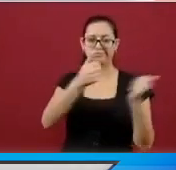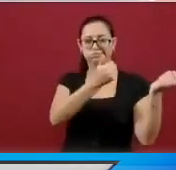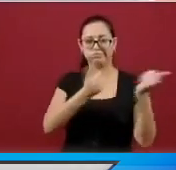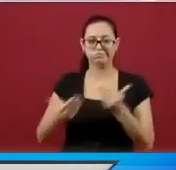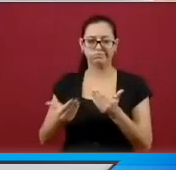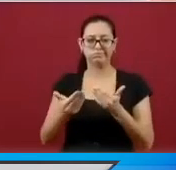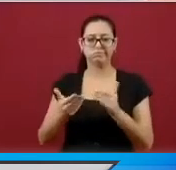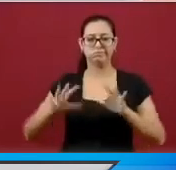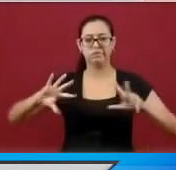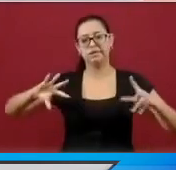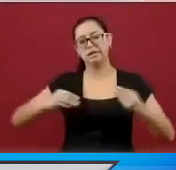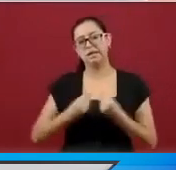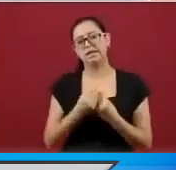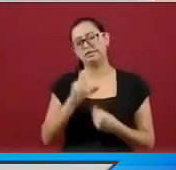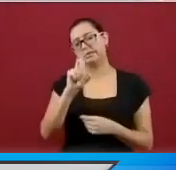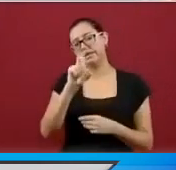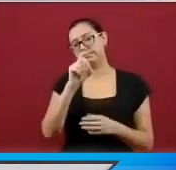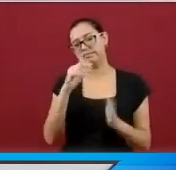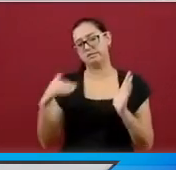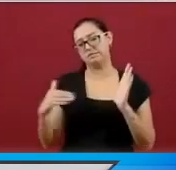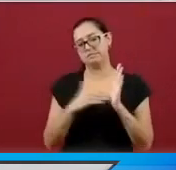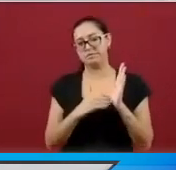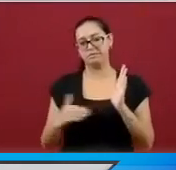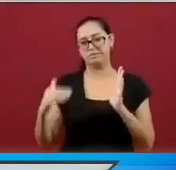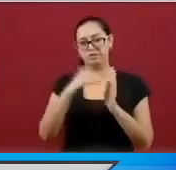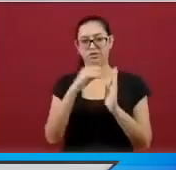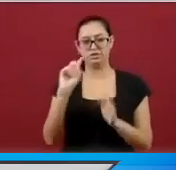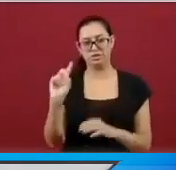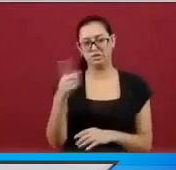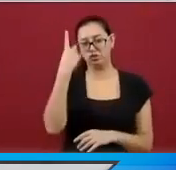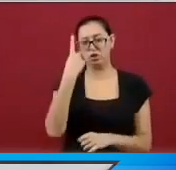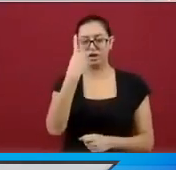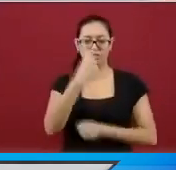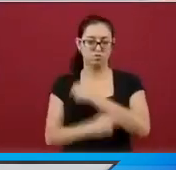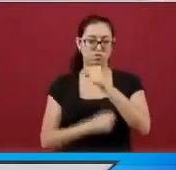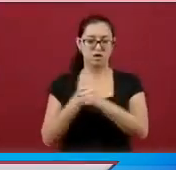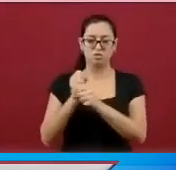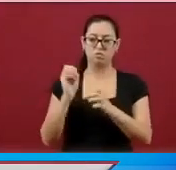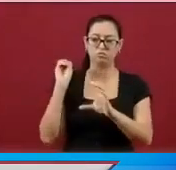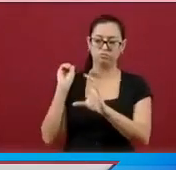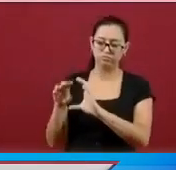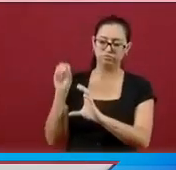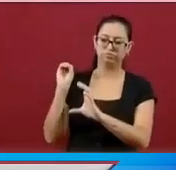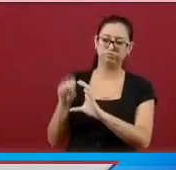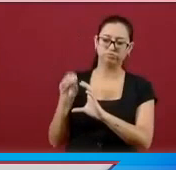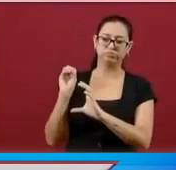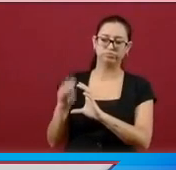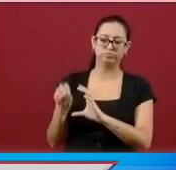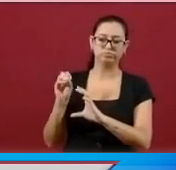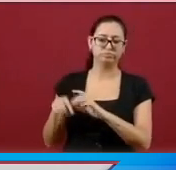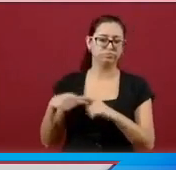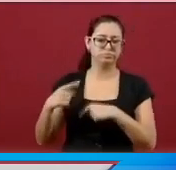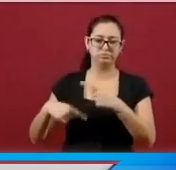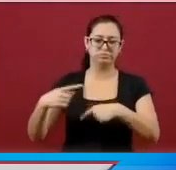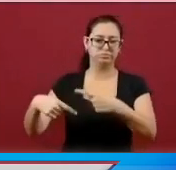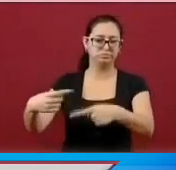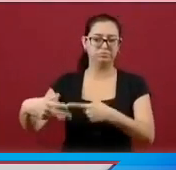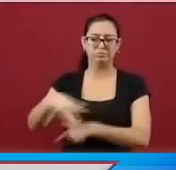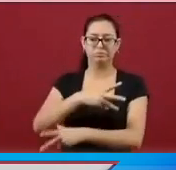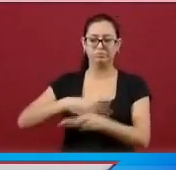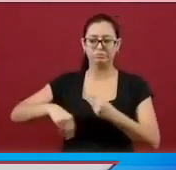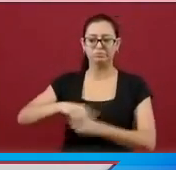de la comunidad mexicana, modernización de la normatividad de la Secretaría de Relaciones Exteriores con el marco actual de los derechos